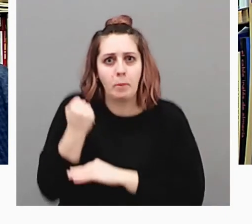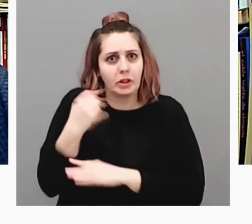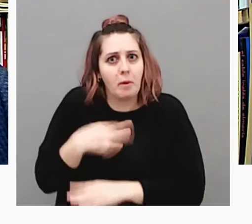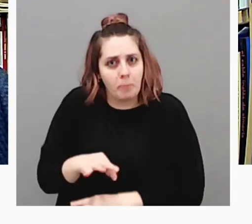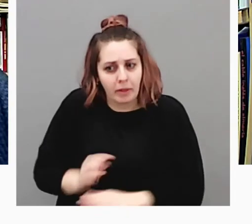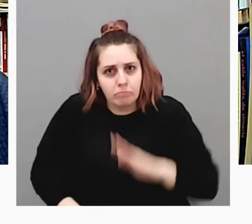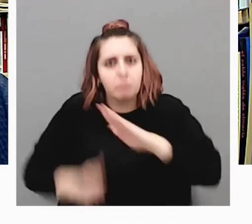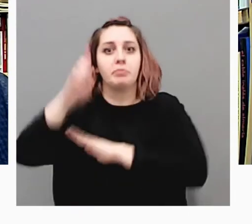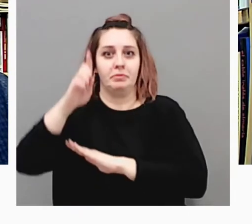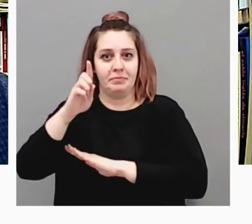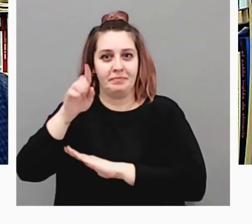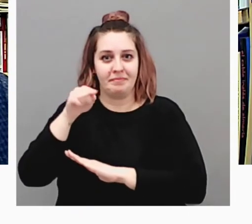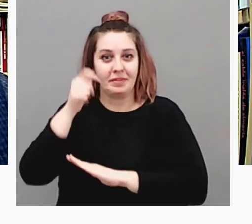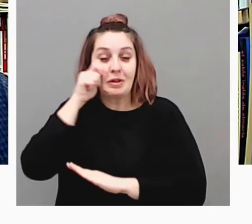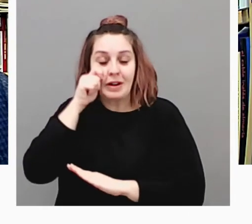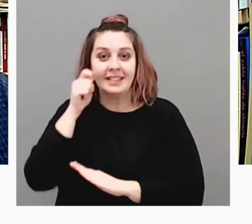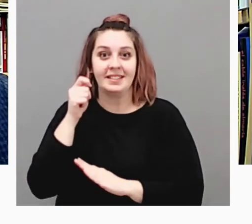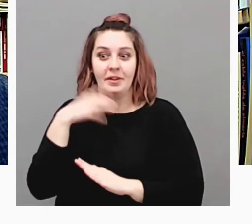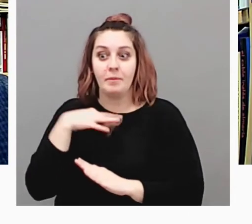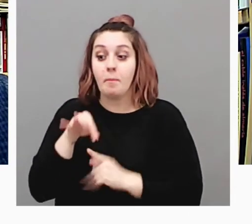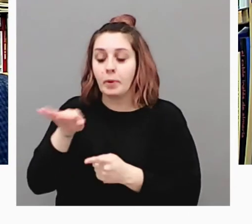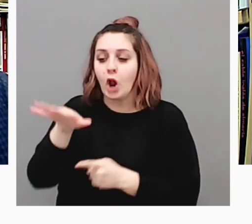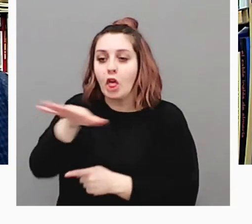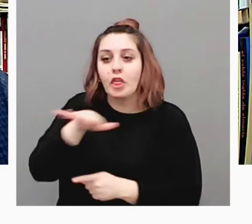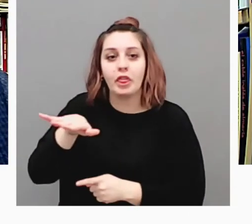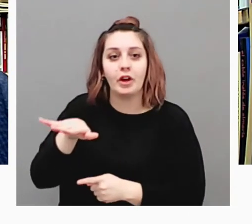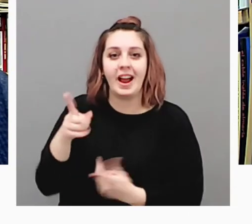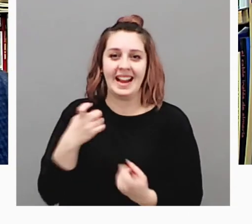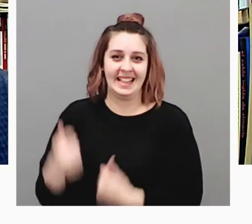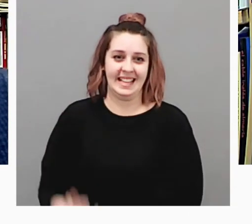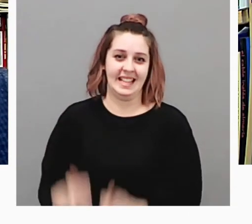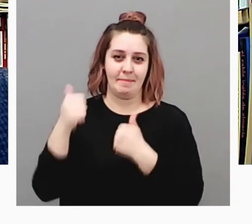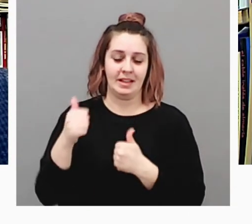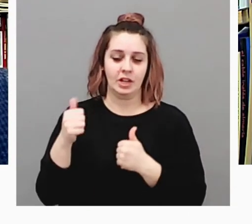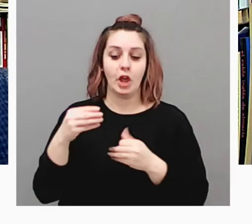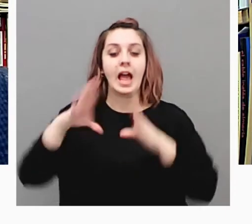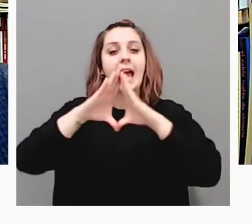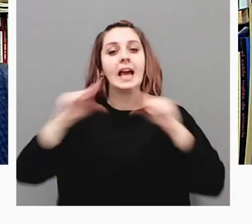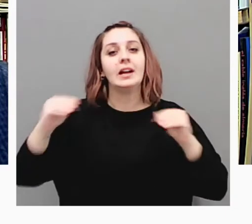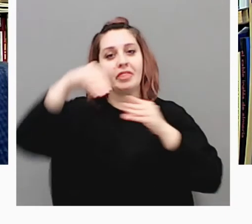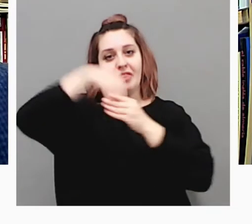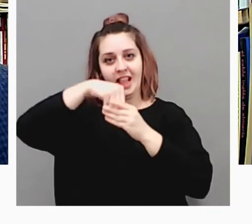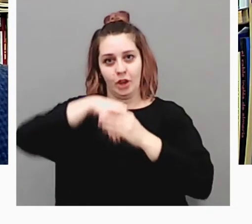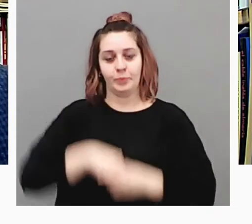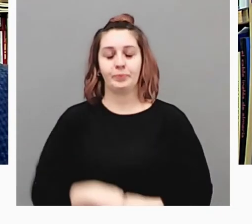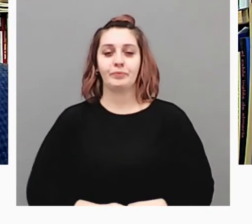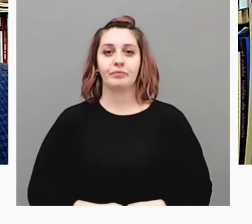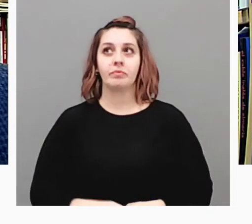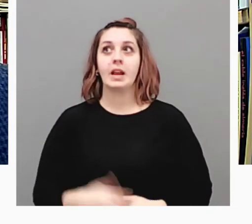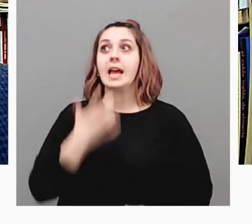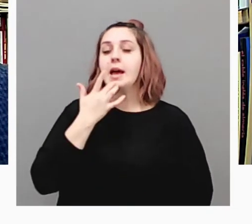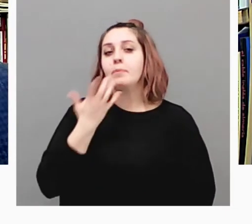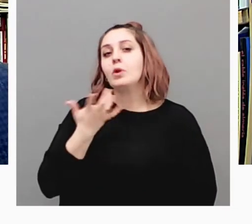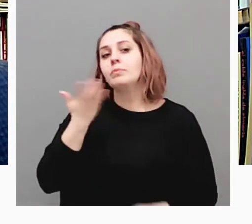turístico precisamente allí donde hace más falta, que es en el interior. Y me gustaría poner un ejemplo de cómo en ocasiones se